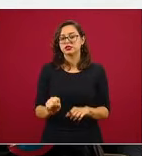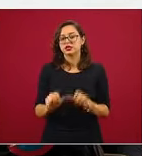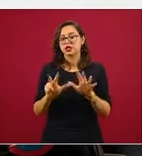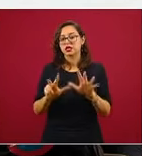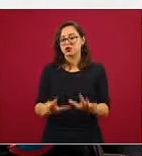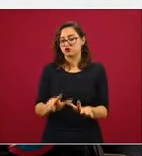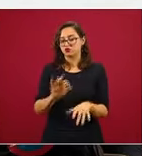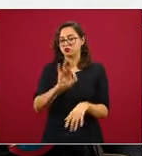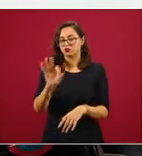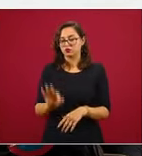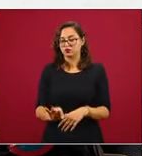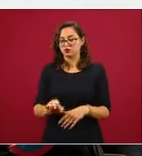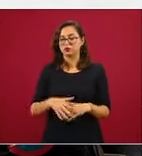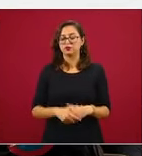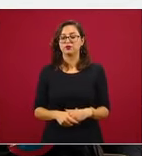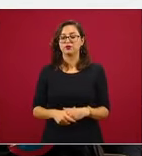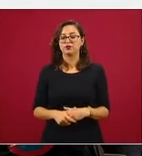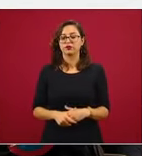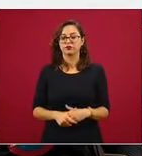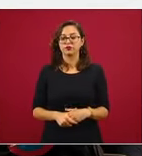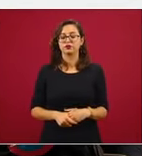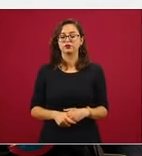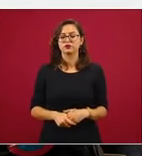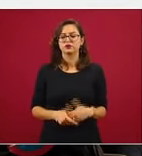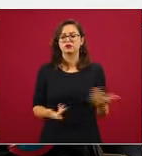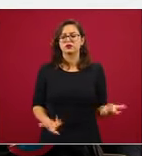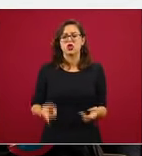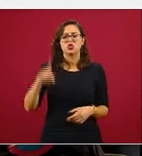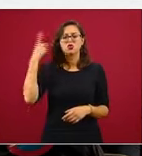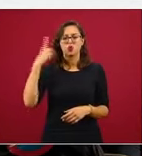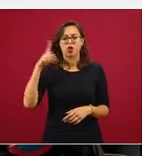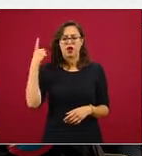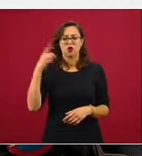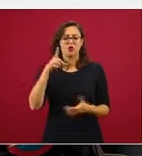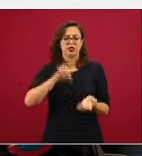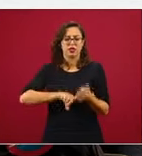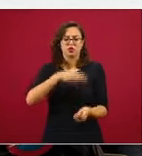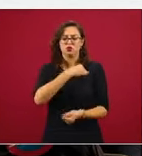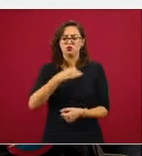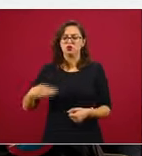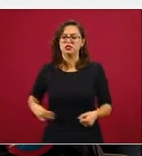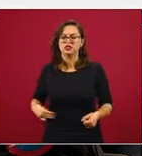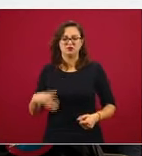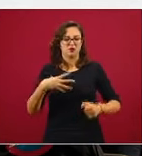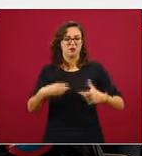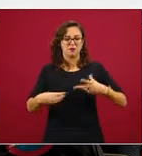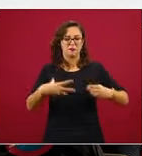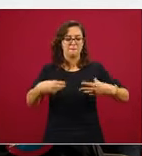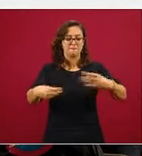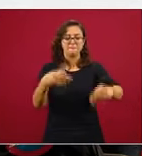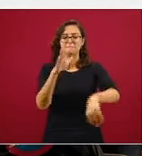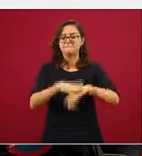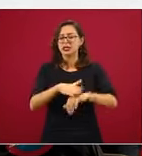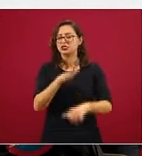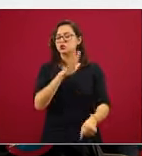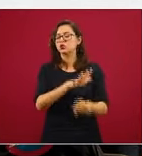68%. Vamos a ver los municipios que en Durango han contribuido de manera importante a su epidemia.